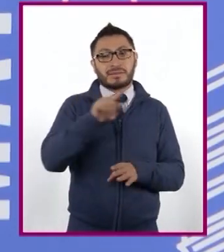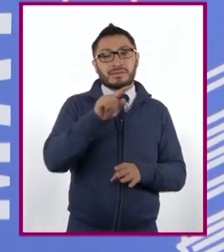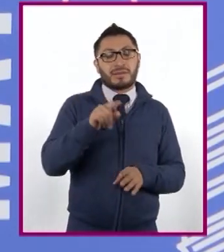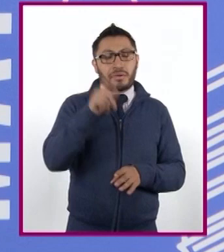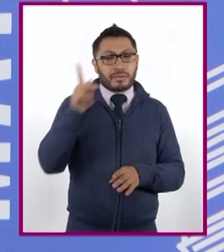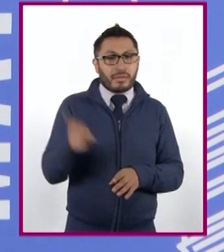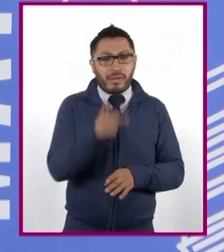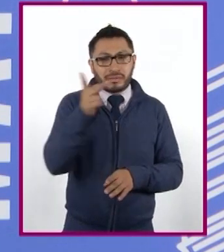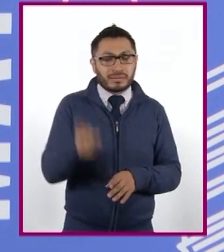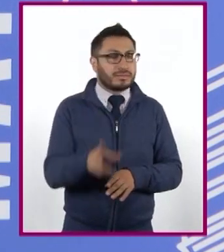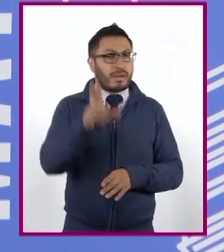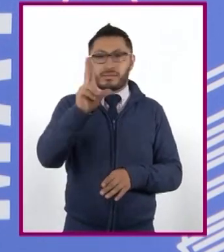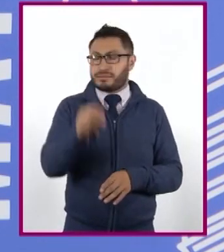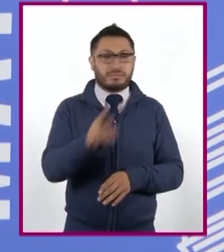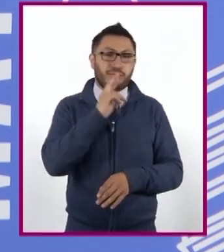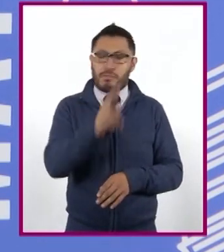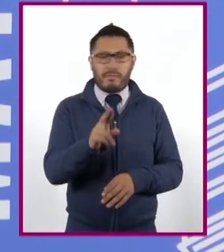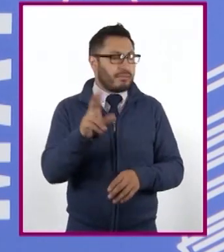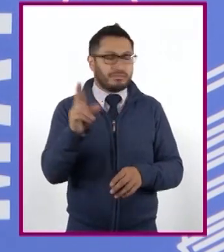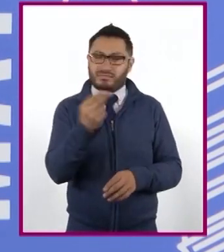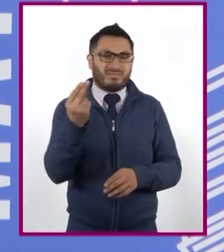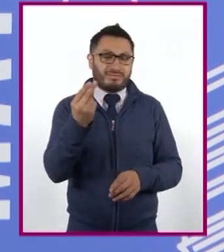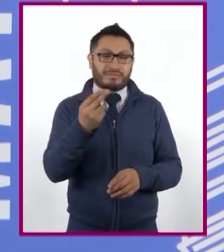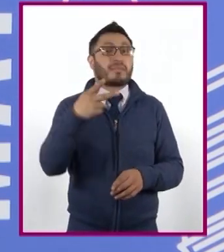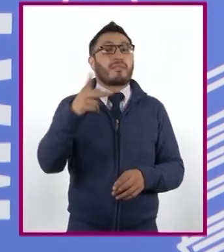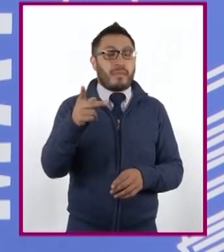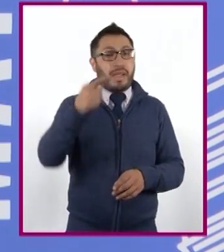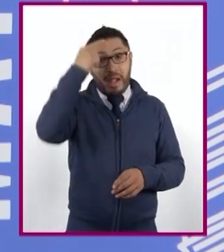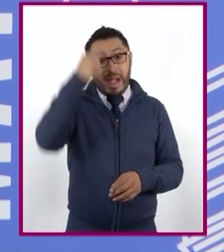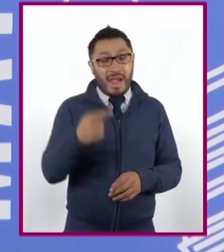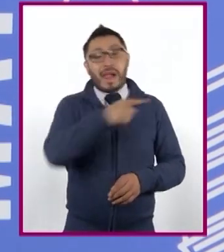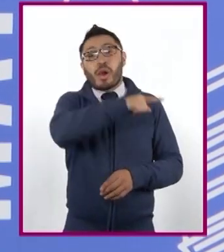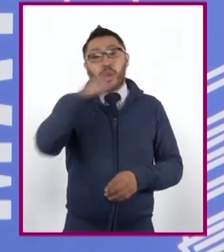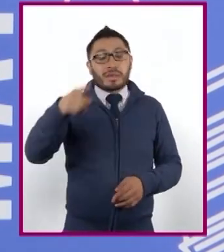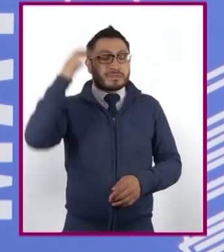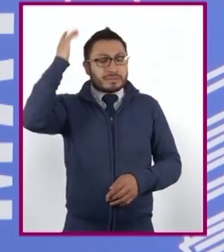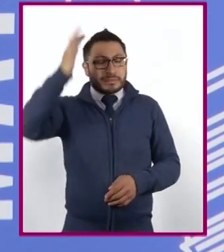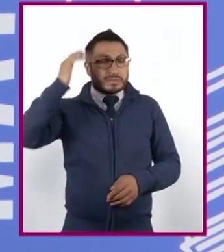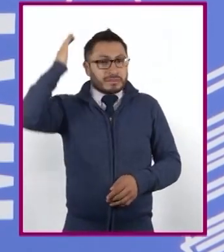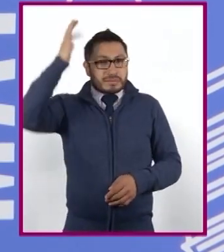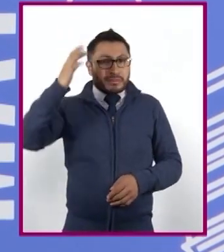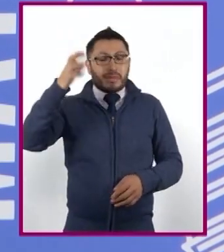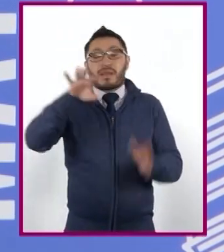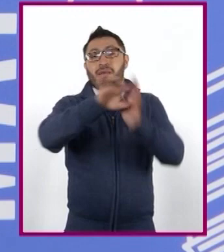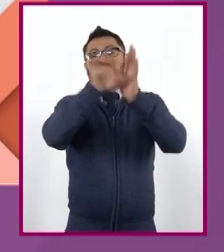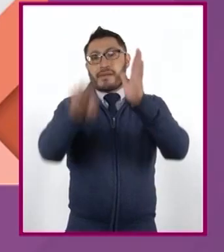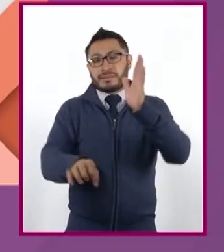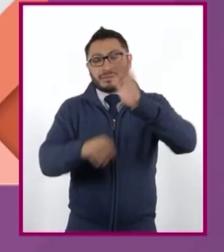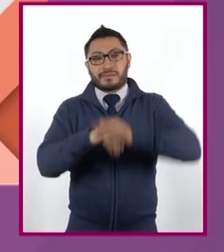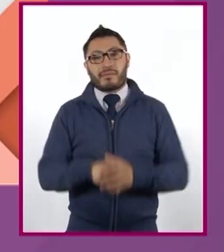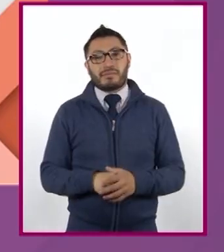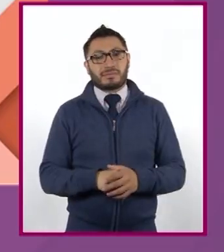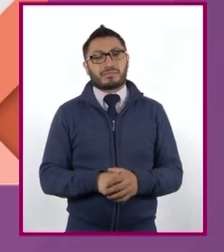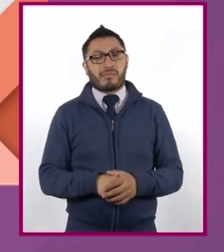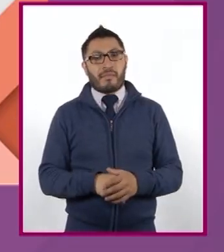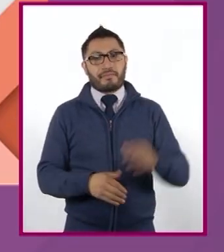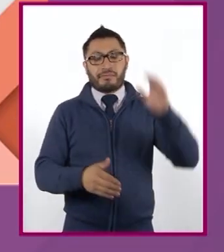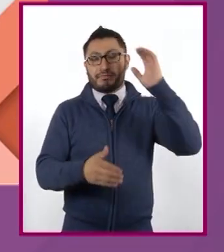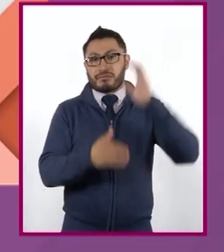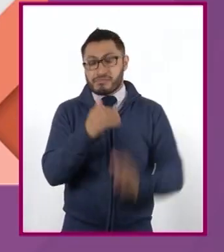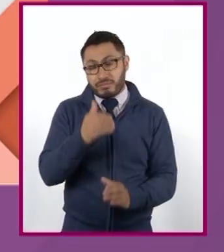no espera una respuesta, sino que invita a la reflexión. Por ejemplo, para